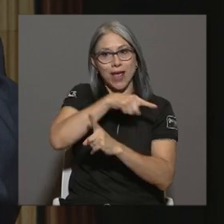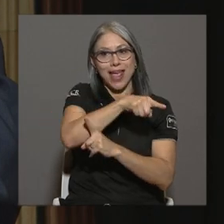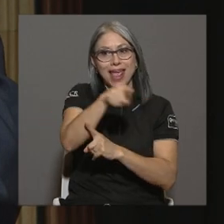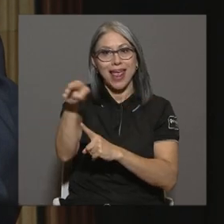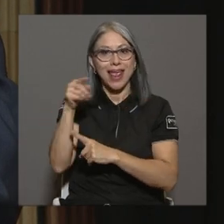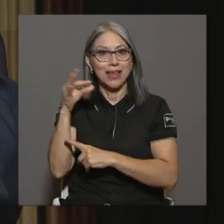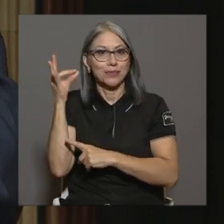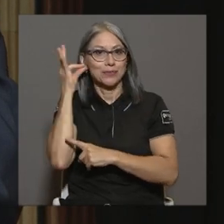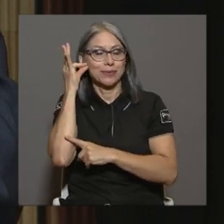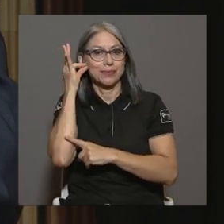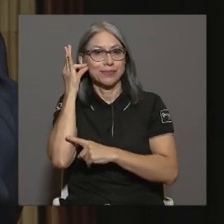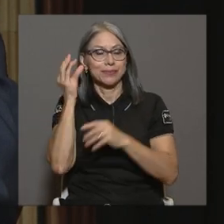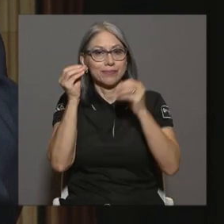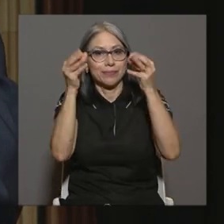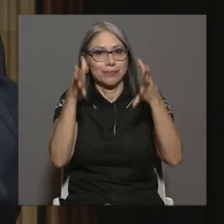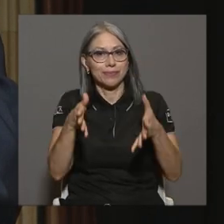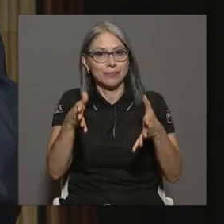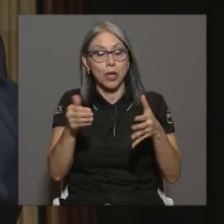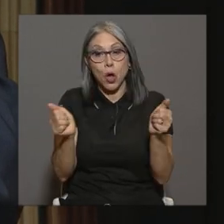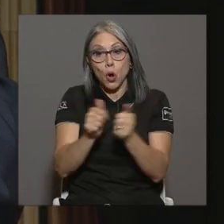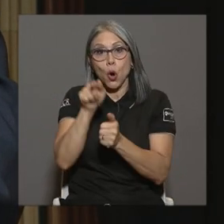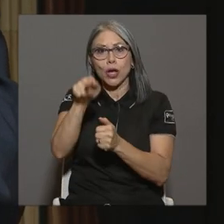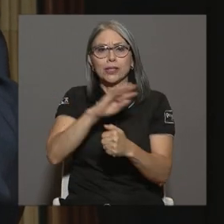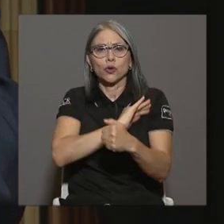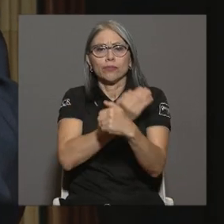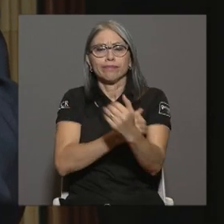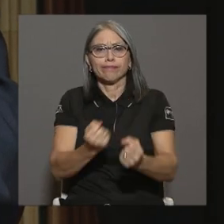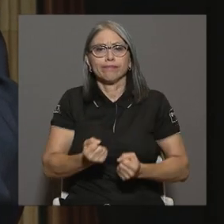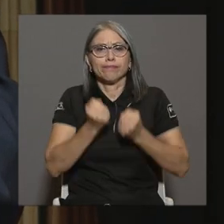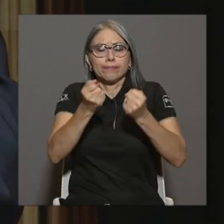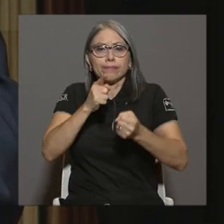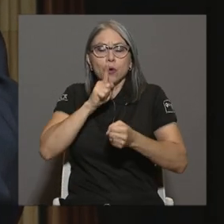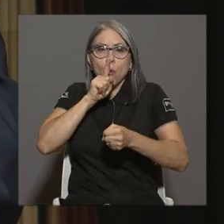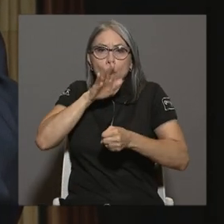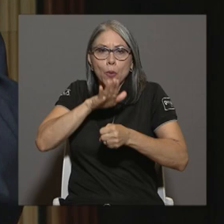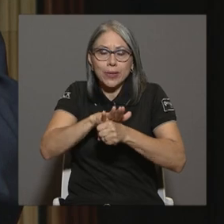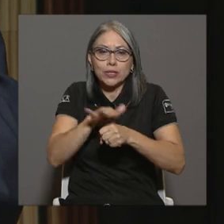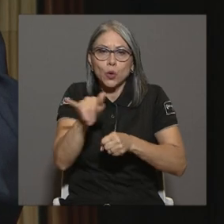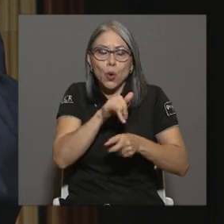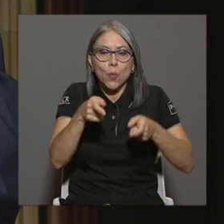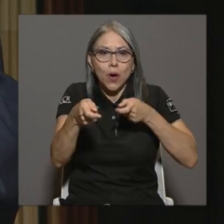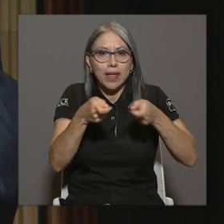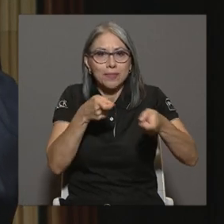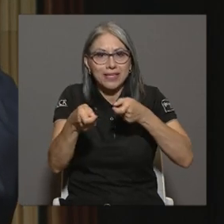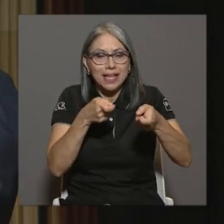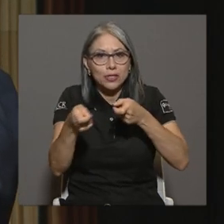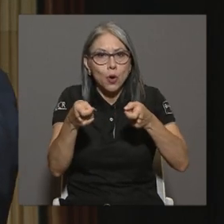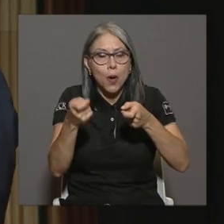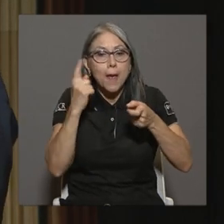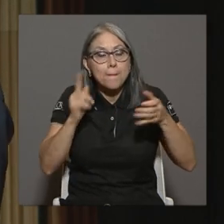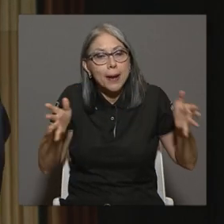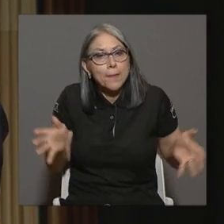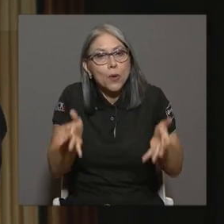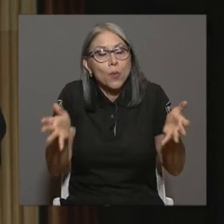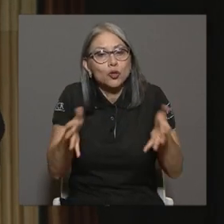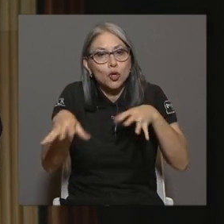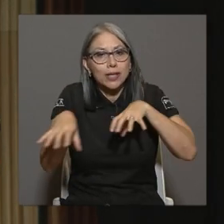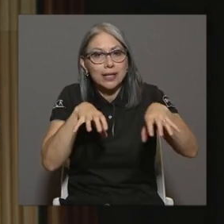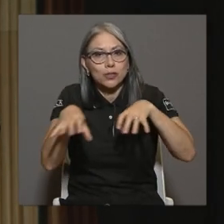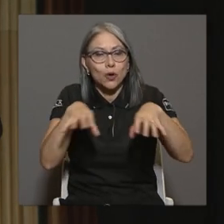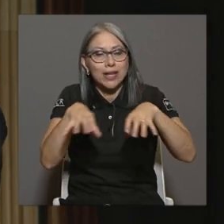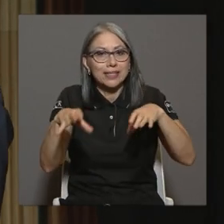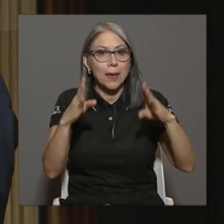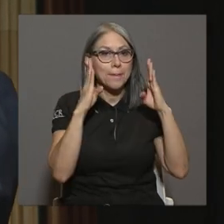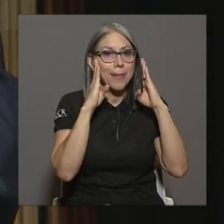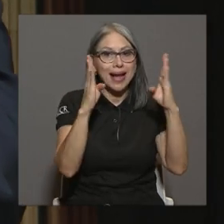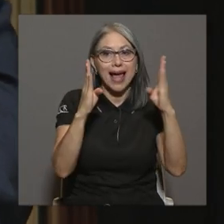femenina. Con ello reafirmamos nuestro compromiso como administración en la promoción de acciones para atender